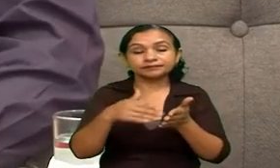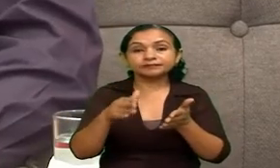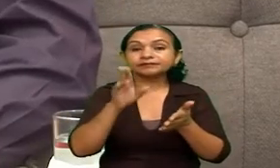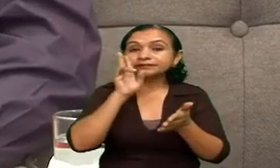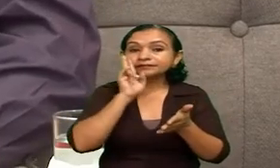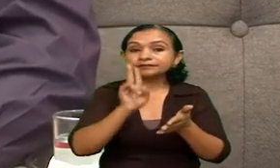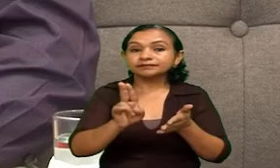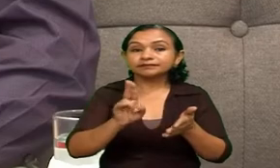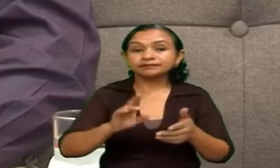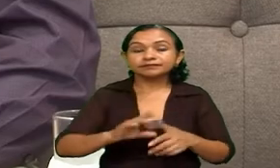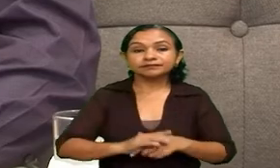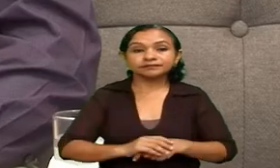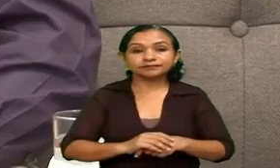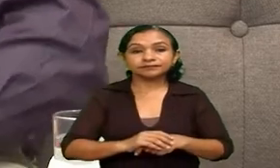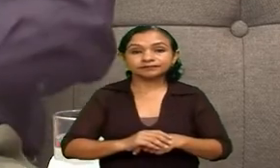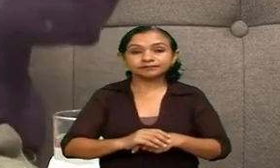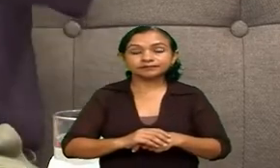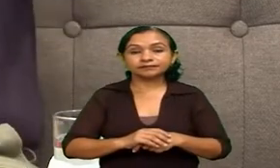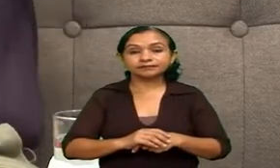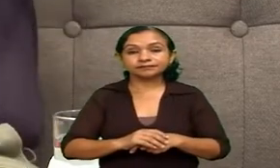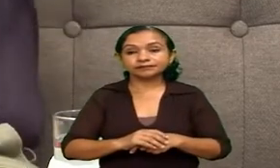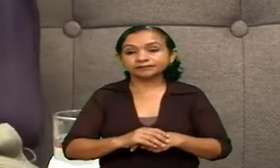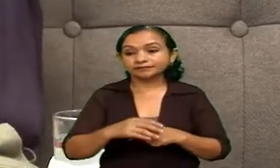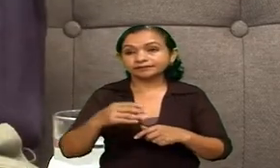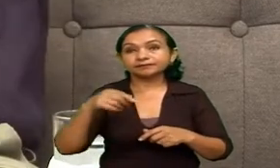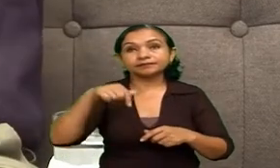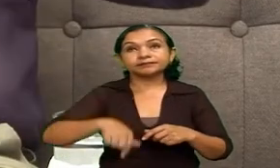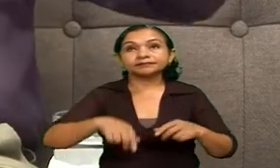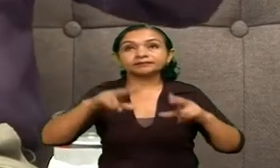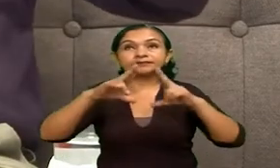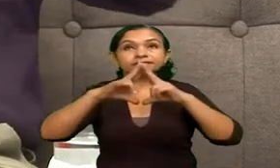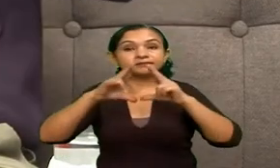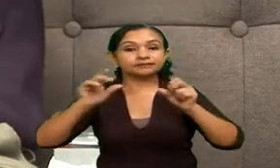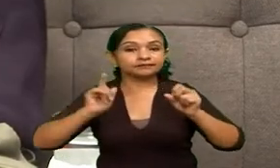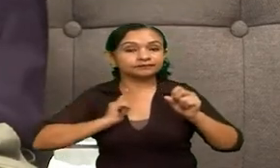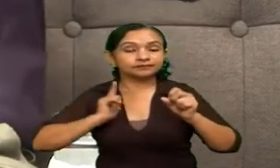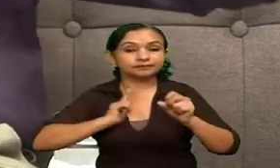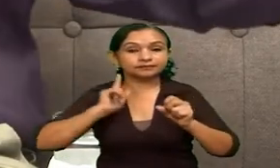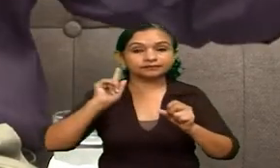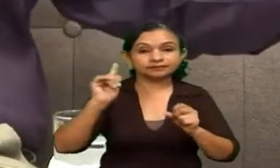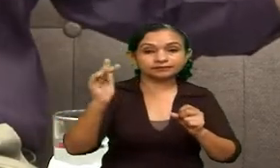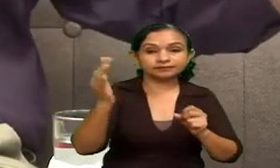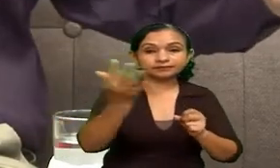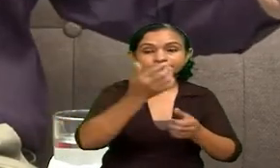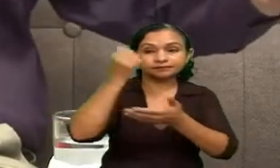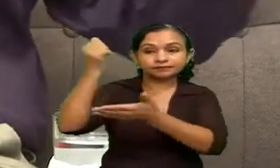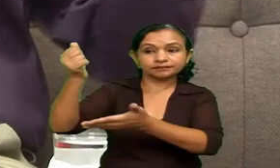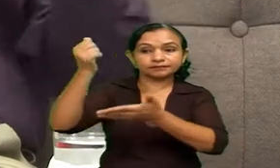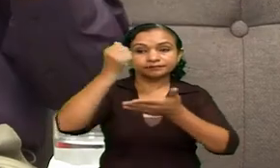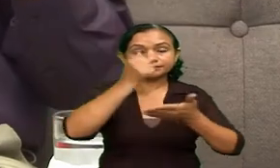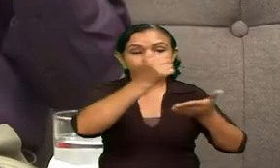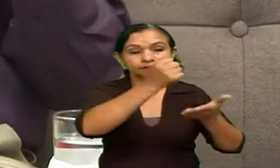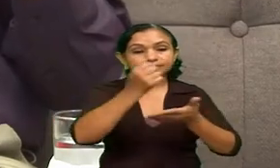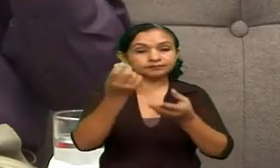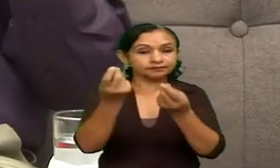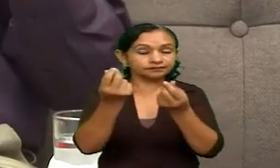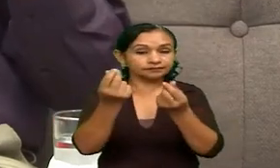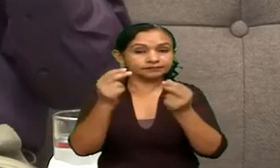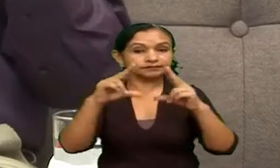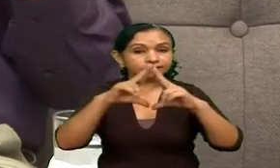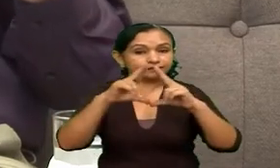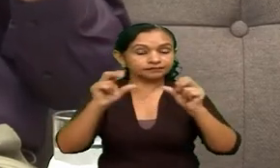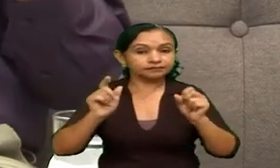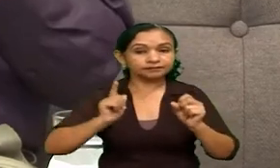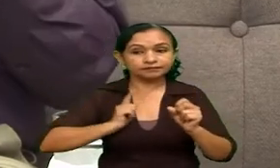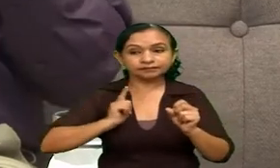¿verdad? El sistema nuestro lo tenemos bastante por todas las inversiones que ha hecho nuestro gobierno. Lo